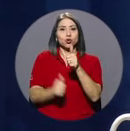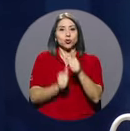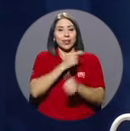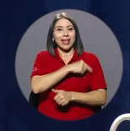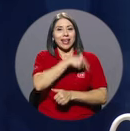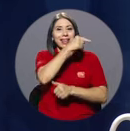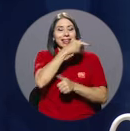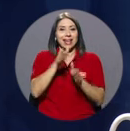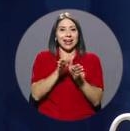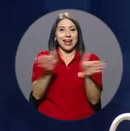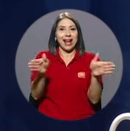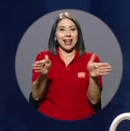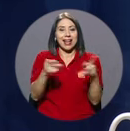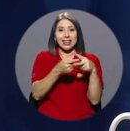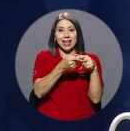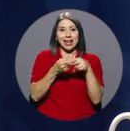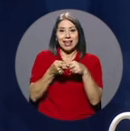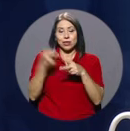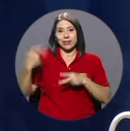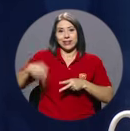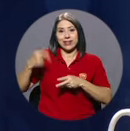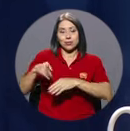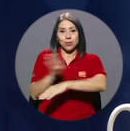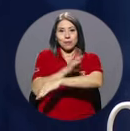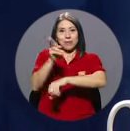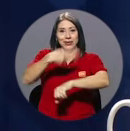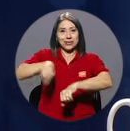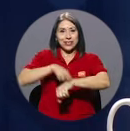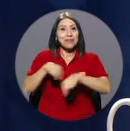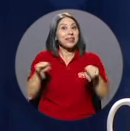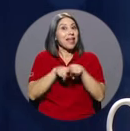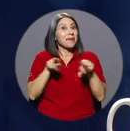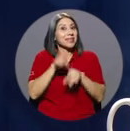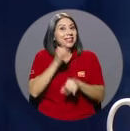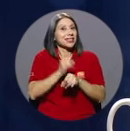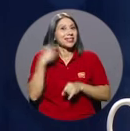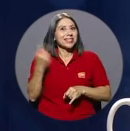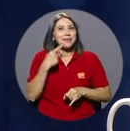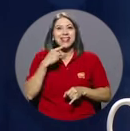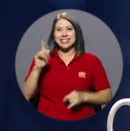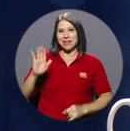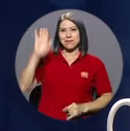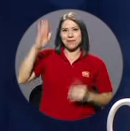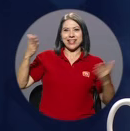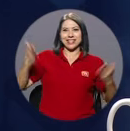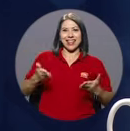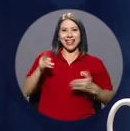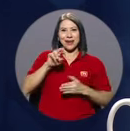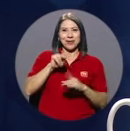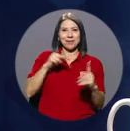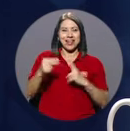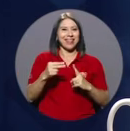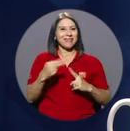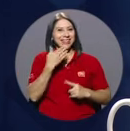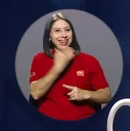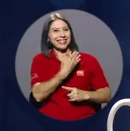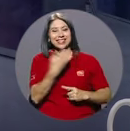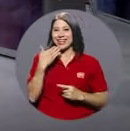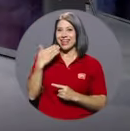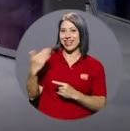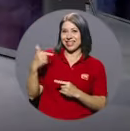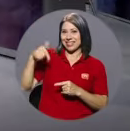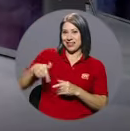de Crédito y Riesgo del Banco Nacional, también una institución que siempre dice presente en Una Mirada. Muchas gracias. Muchas gracias y aquí estamos para compartir con todos